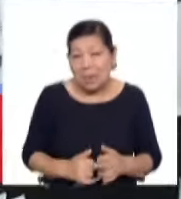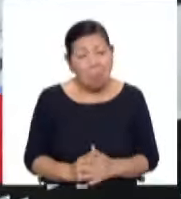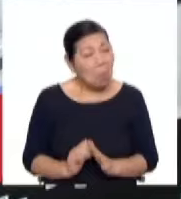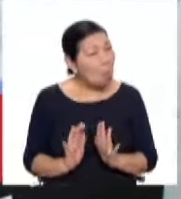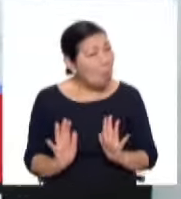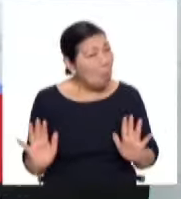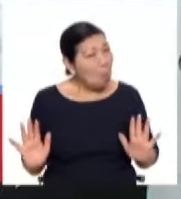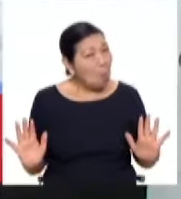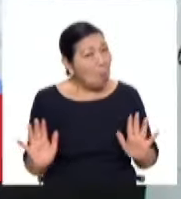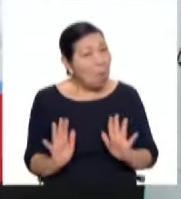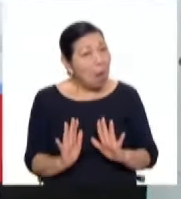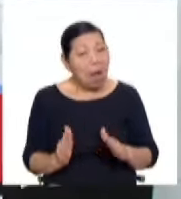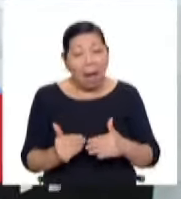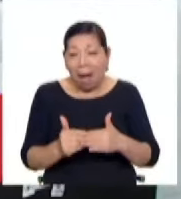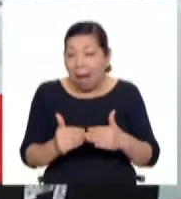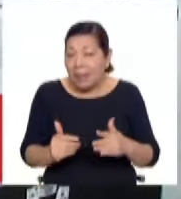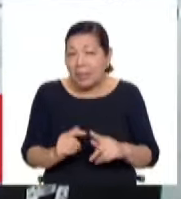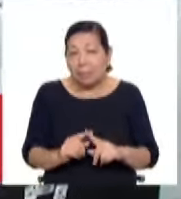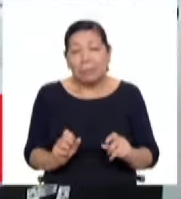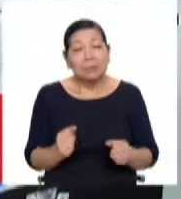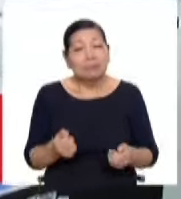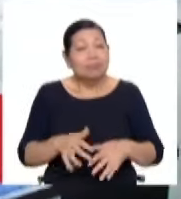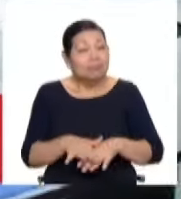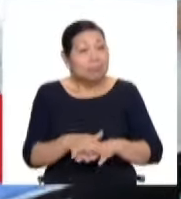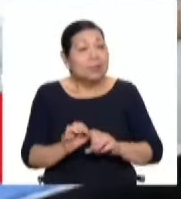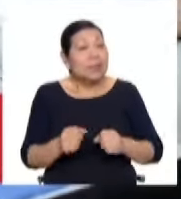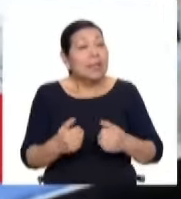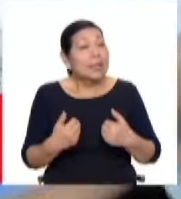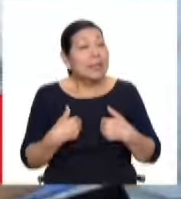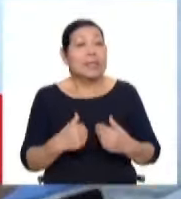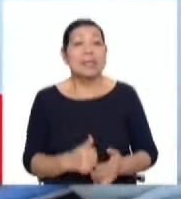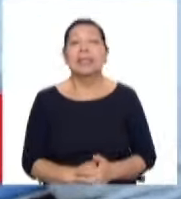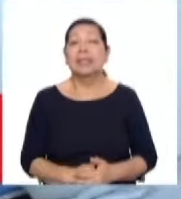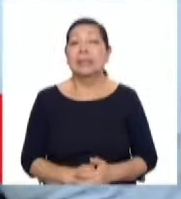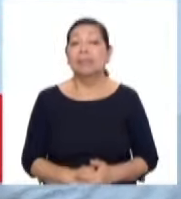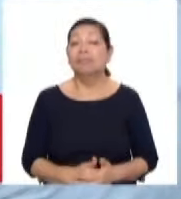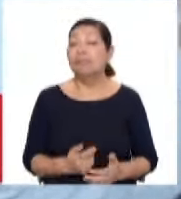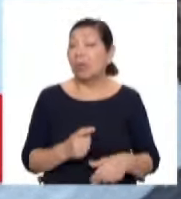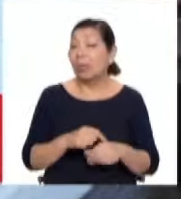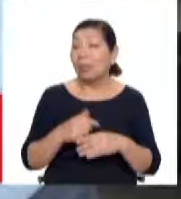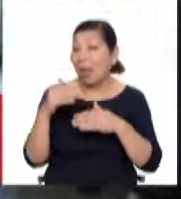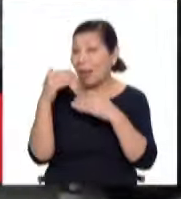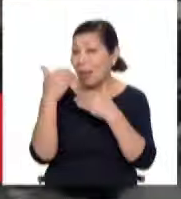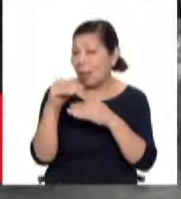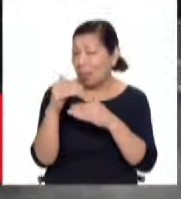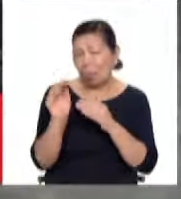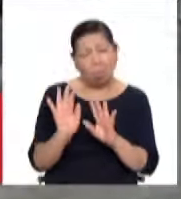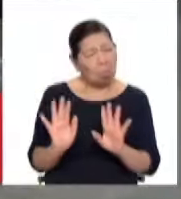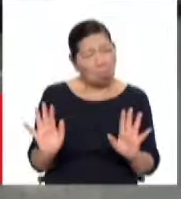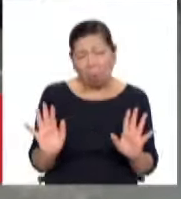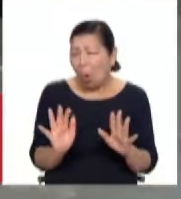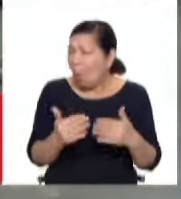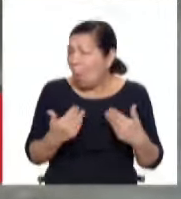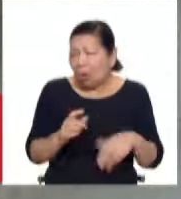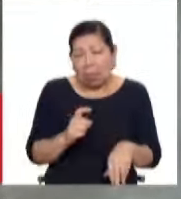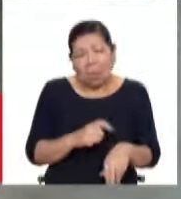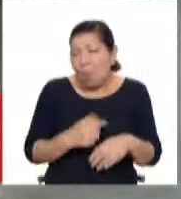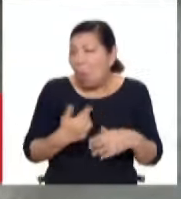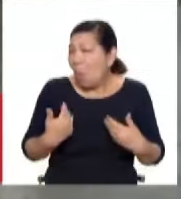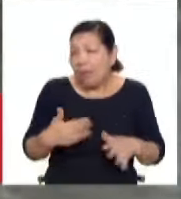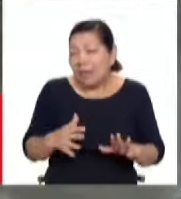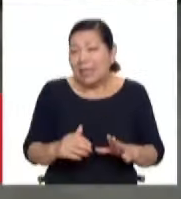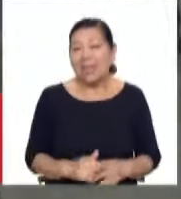conducir. No hay una etapa preclusiva en que los administrados tengan que un tiempo limitado para revalidar la licencia. Lo puede hacer en cualquier